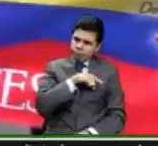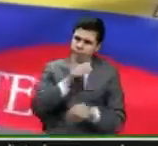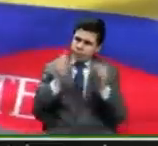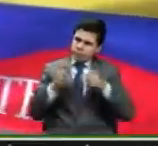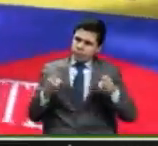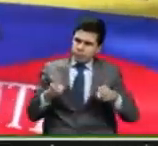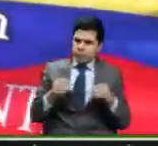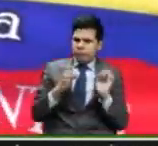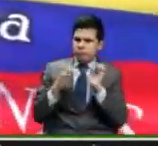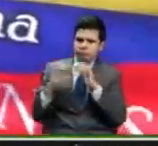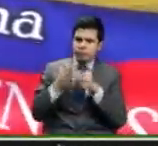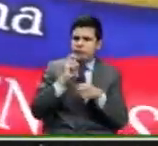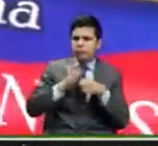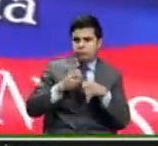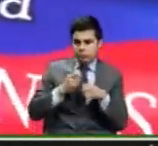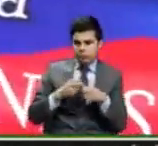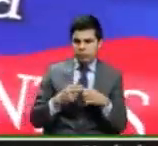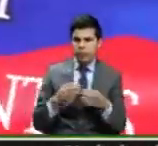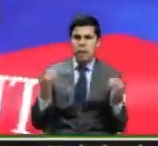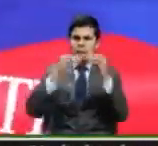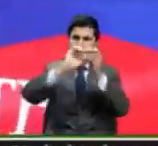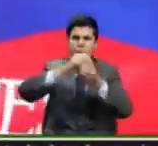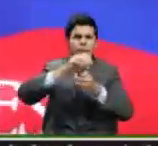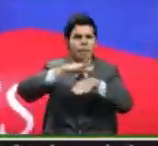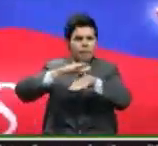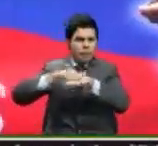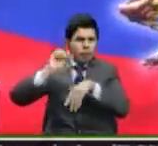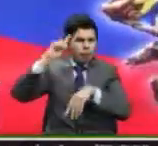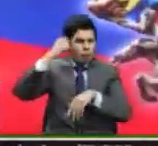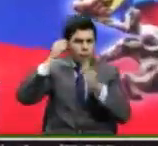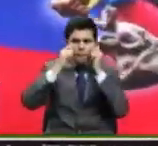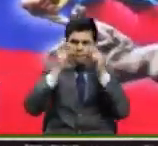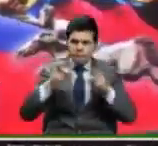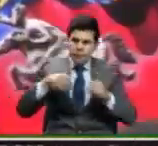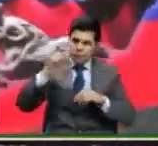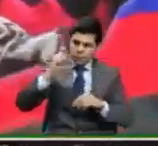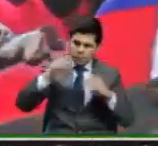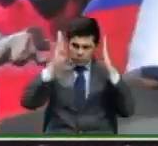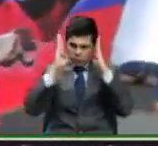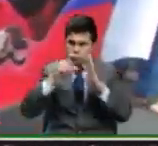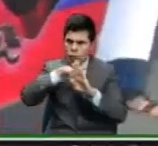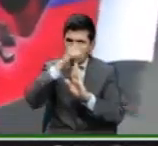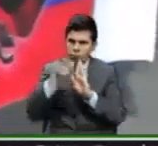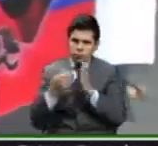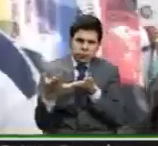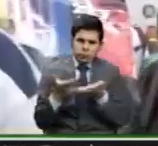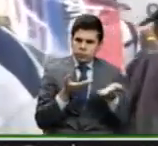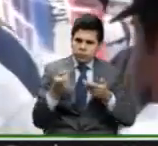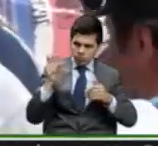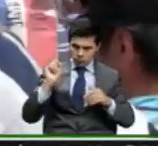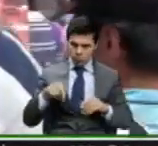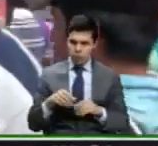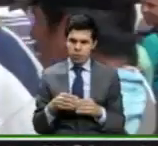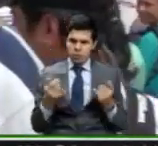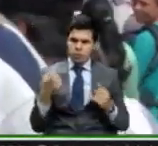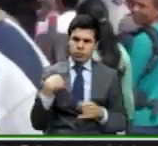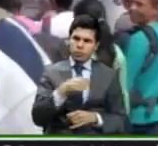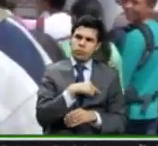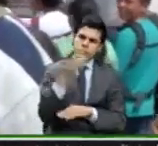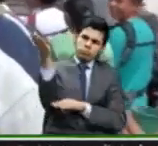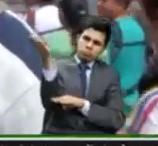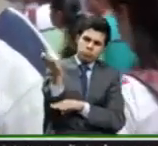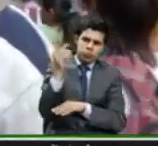del conflicto armado, pero también pidiendo a los entes gubernamentales más atención para con ellos. Nosotros le pedimos al